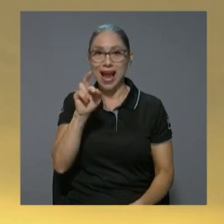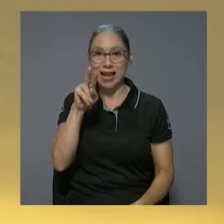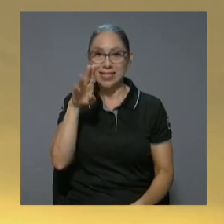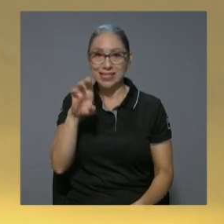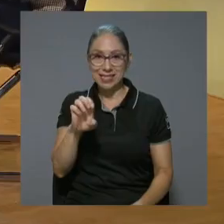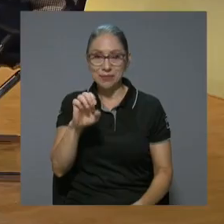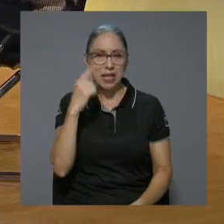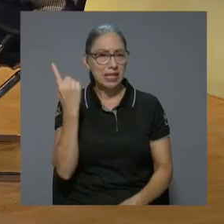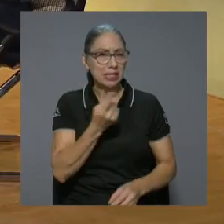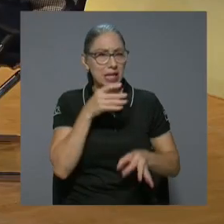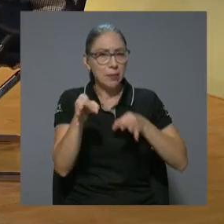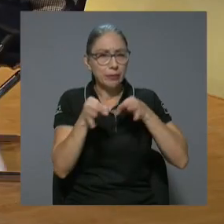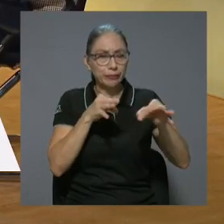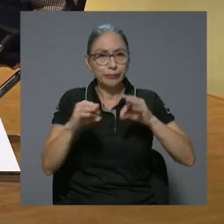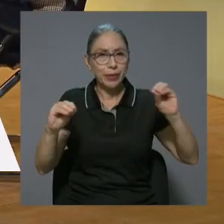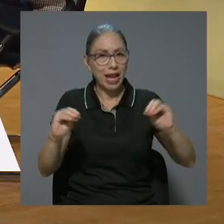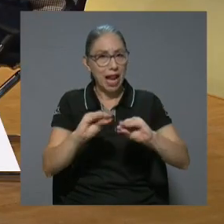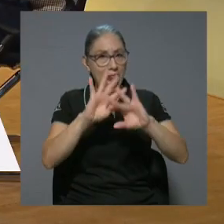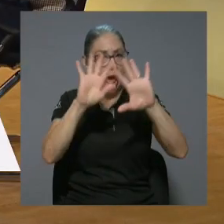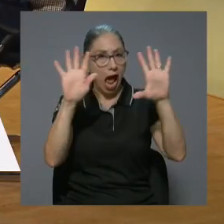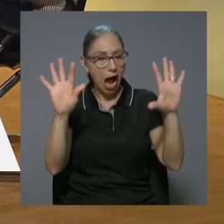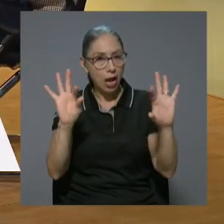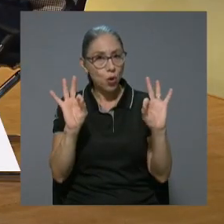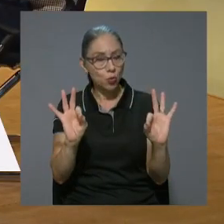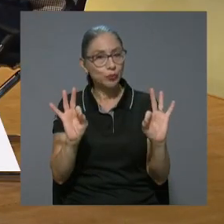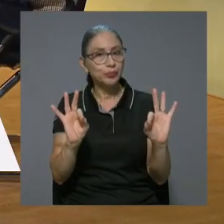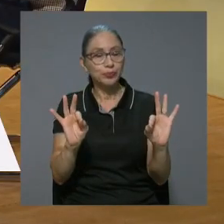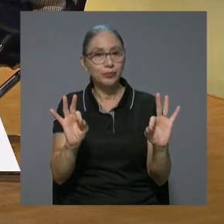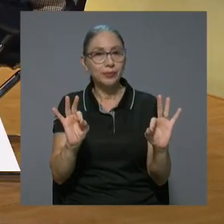siempre claro, siempre